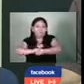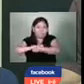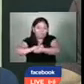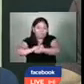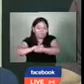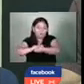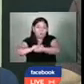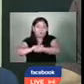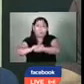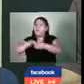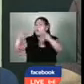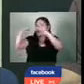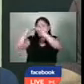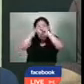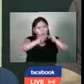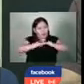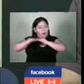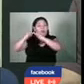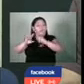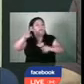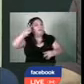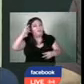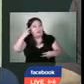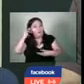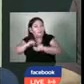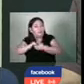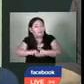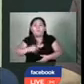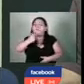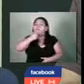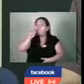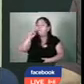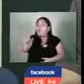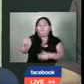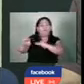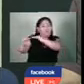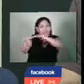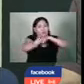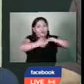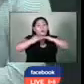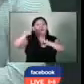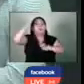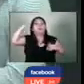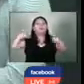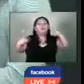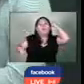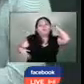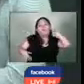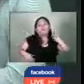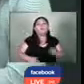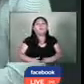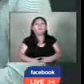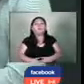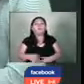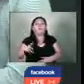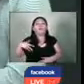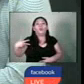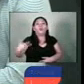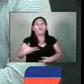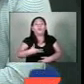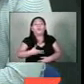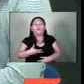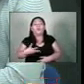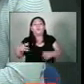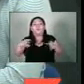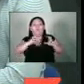y universalidad, es decir, pensión para todas y todos. Nos unificamos al esfuerzo de la unidad